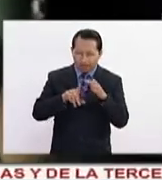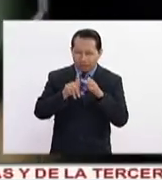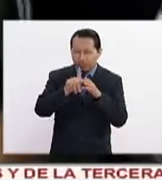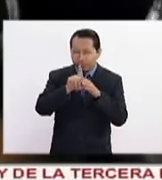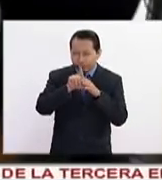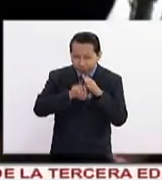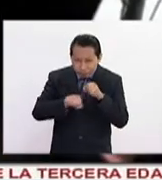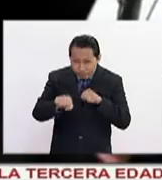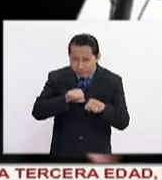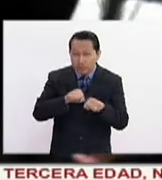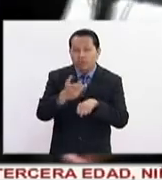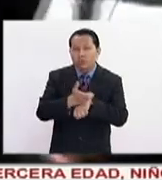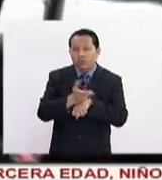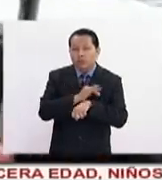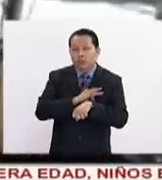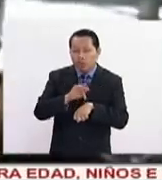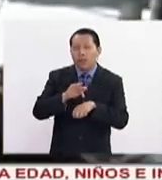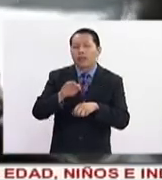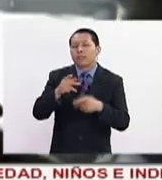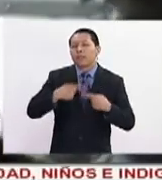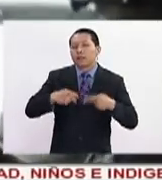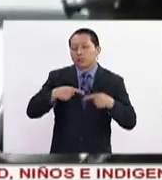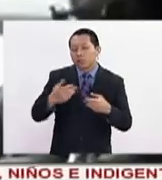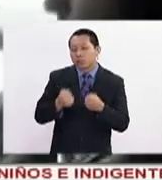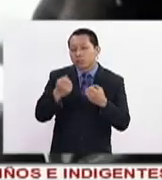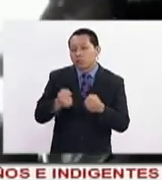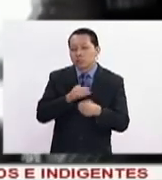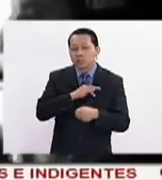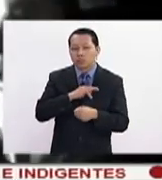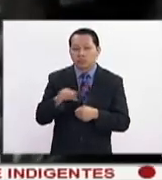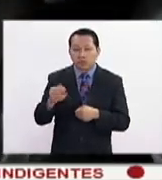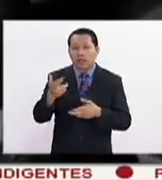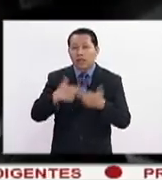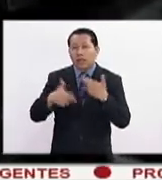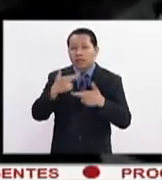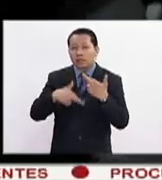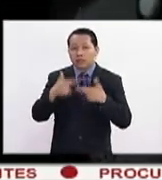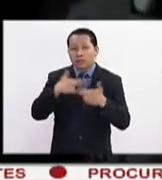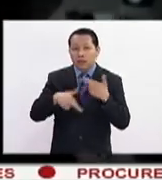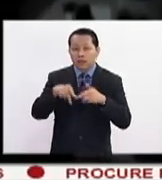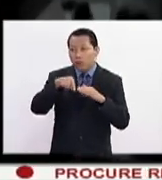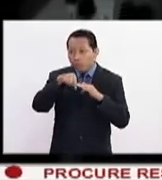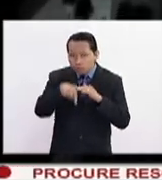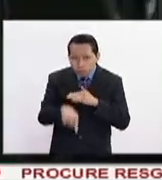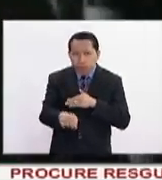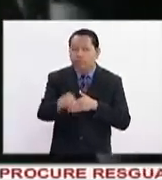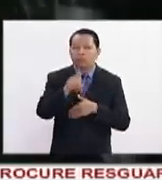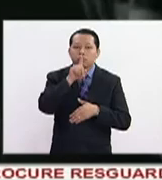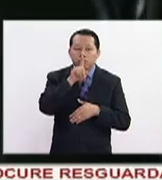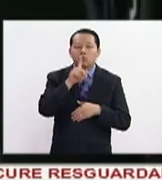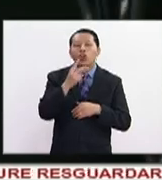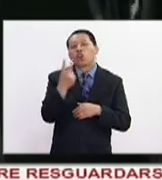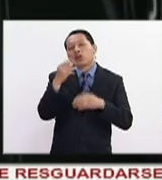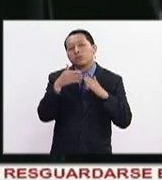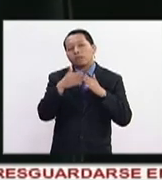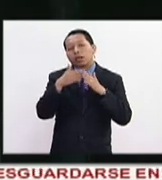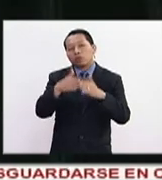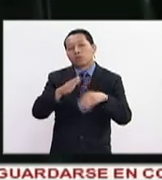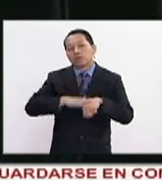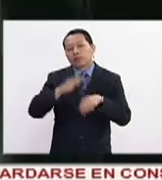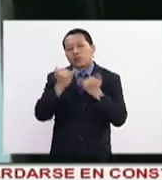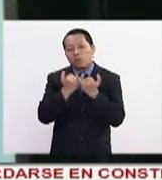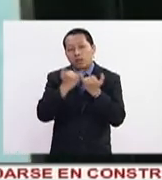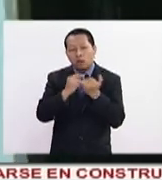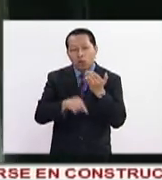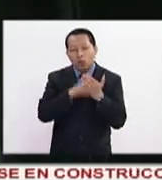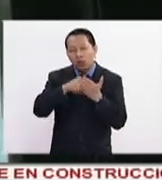estadounidense con capacidad para rescatar personas, volvía a puerto sin haber entrado en acción. Dos barcos más también abandonaron la